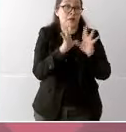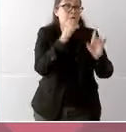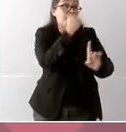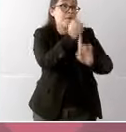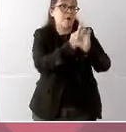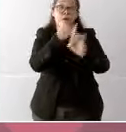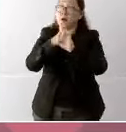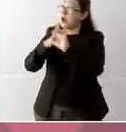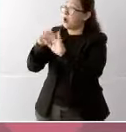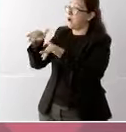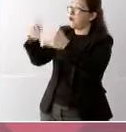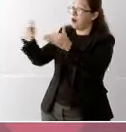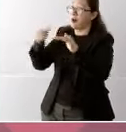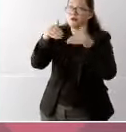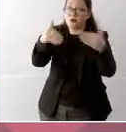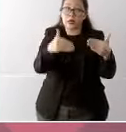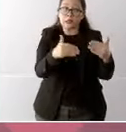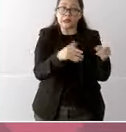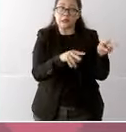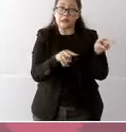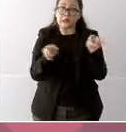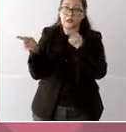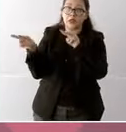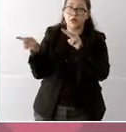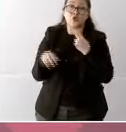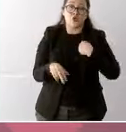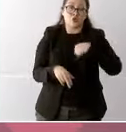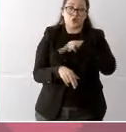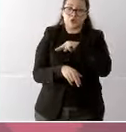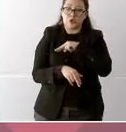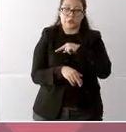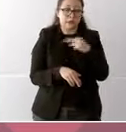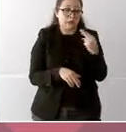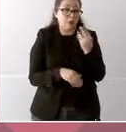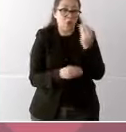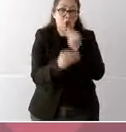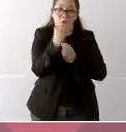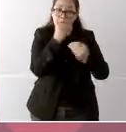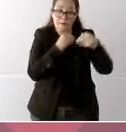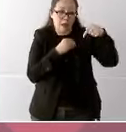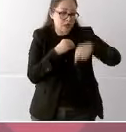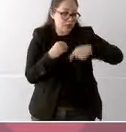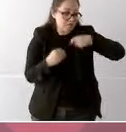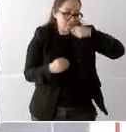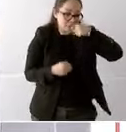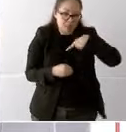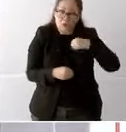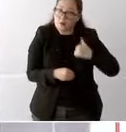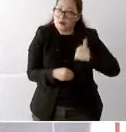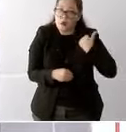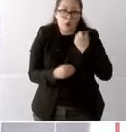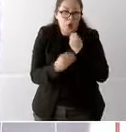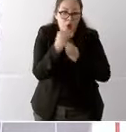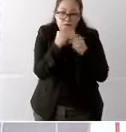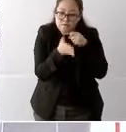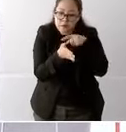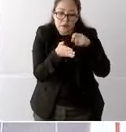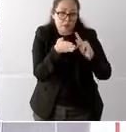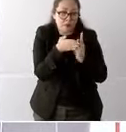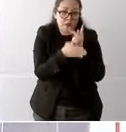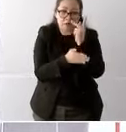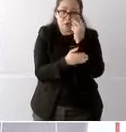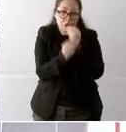que se produzca lo que consumimos. Si estamos